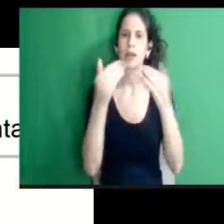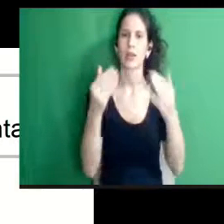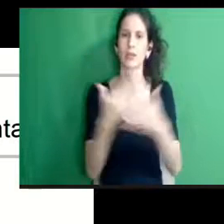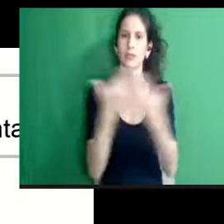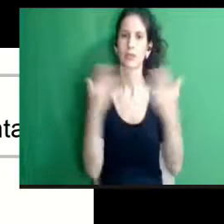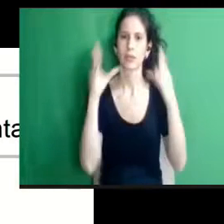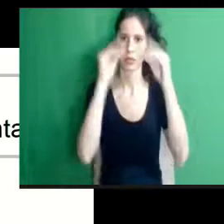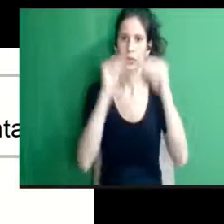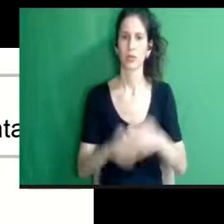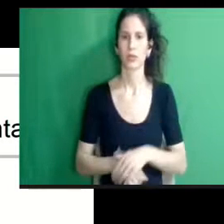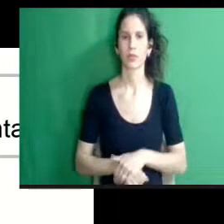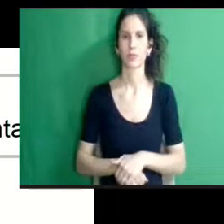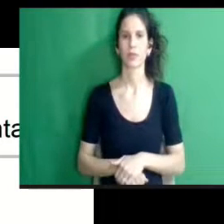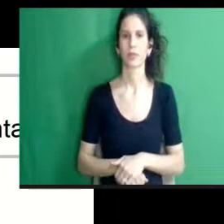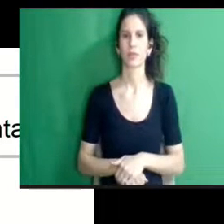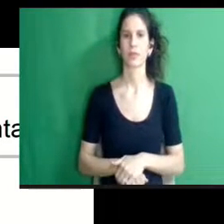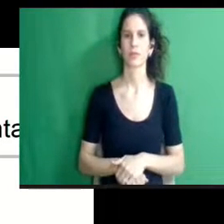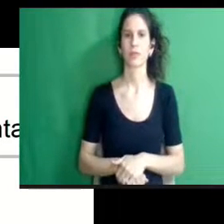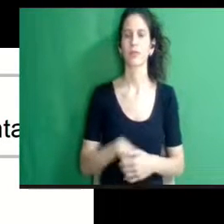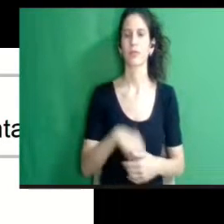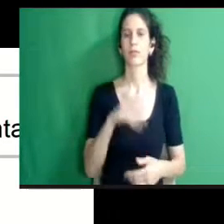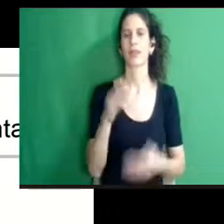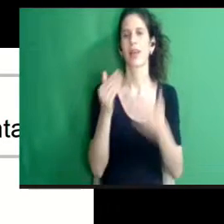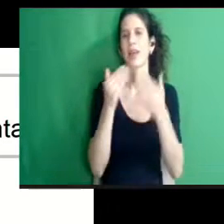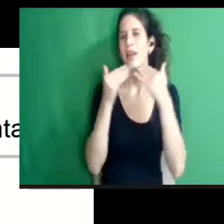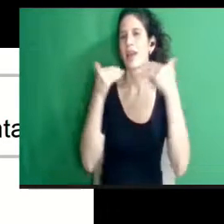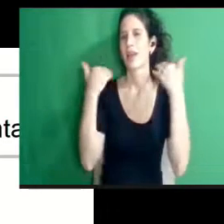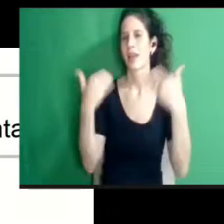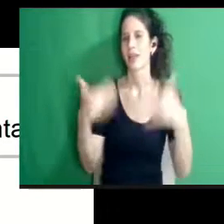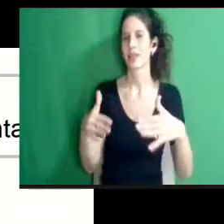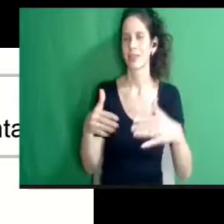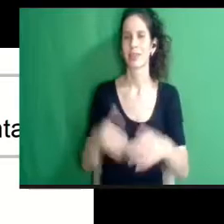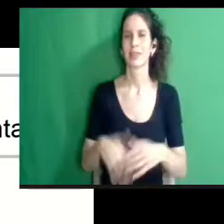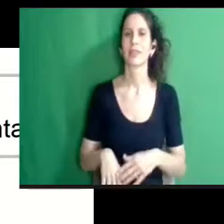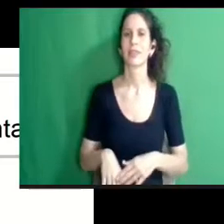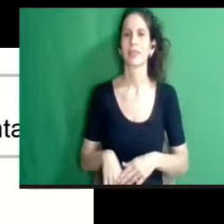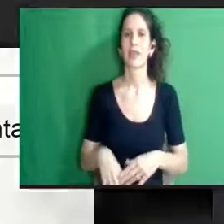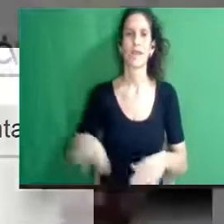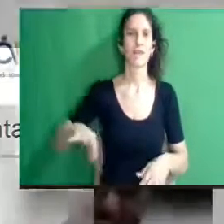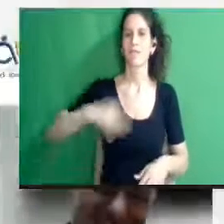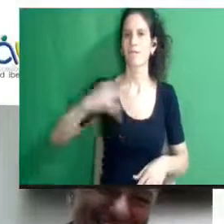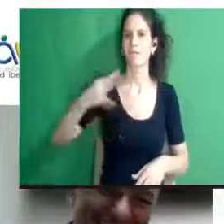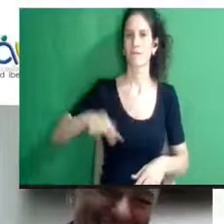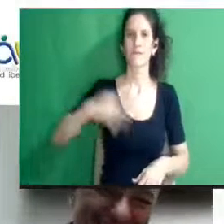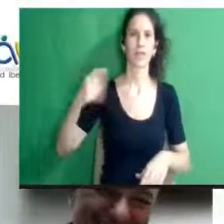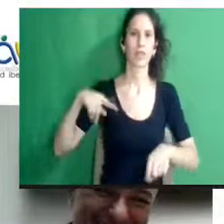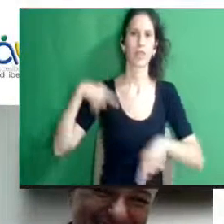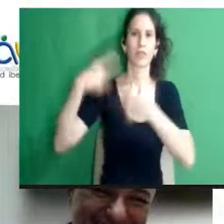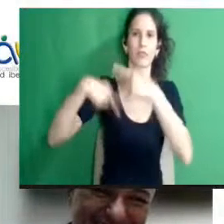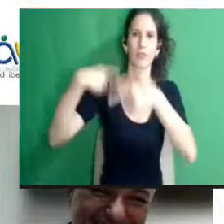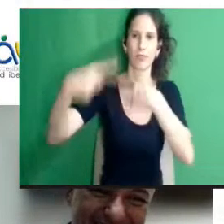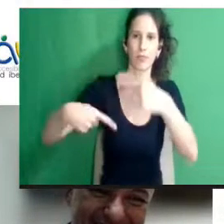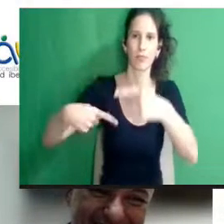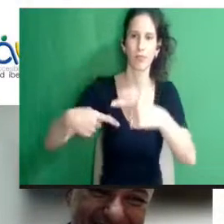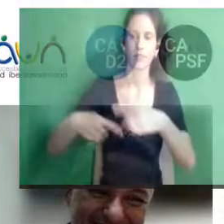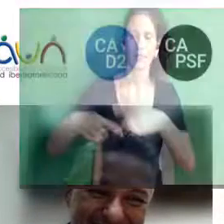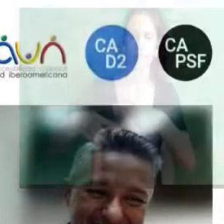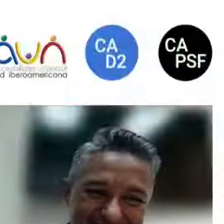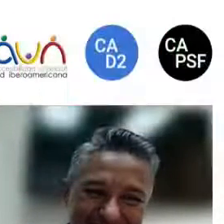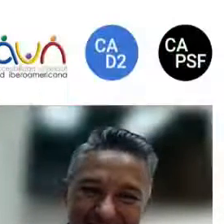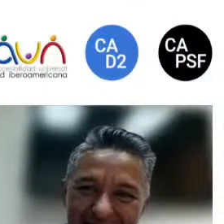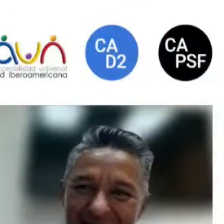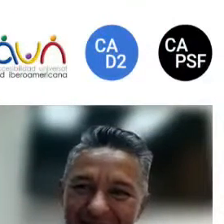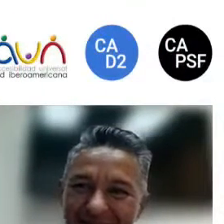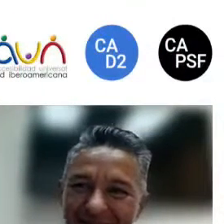como dicen ustedes. Pura vida. Muy bien, muchísimas gracias Natalia por acercarte a charlar con